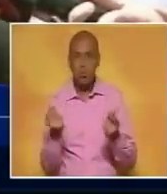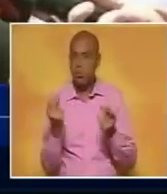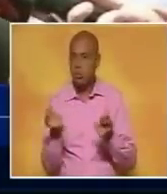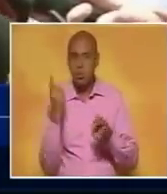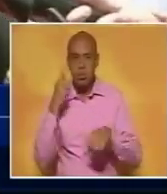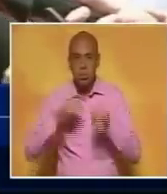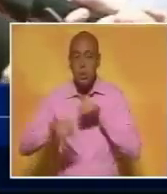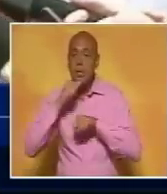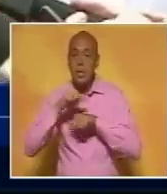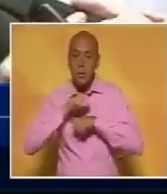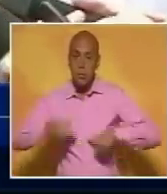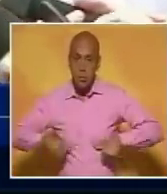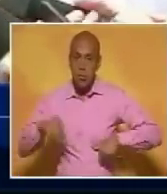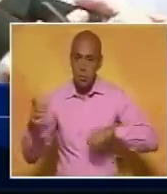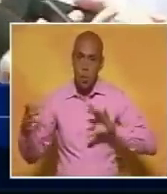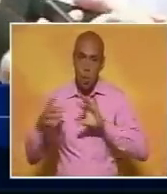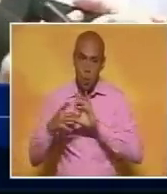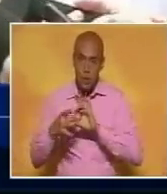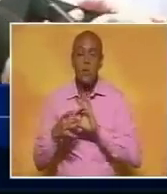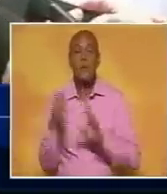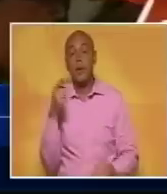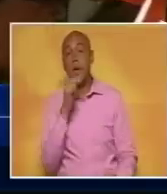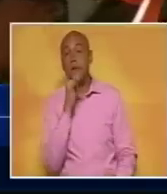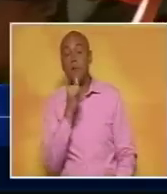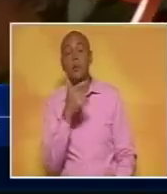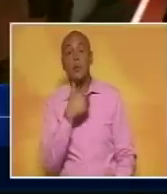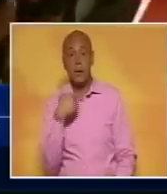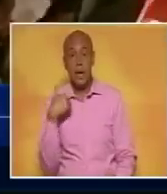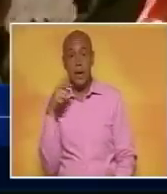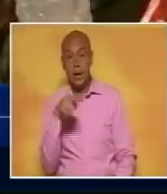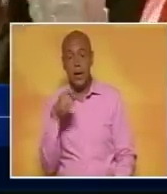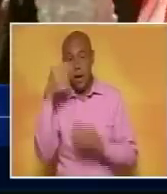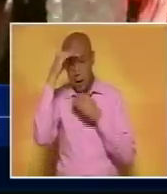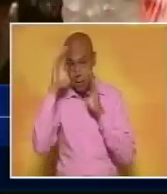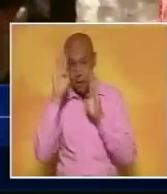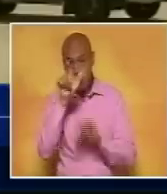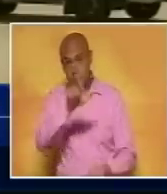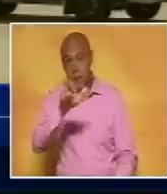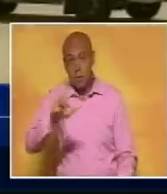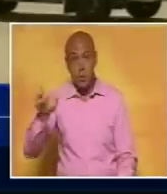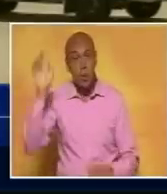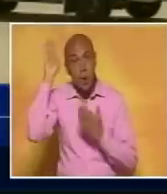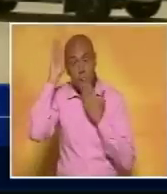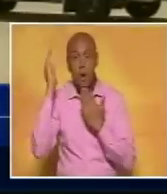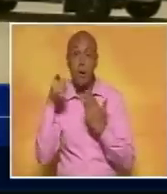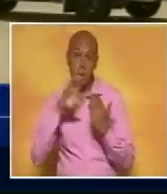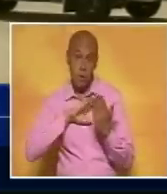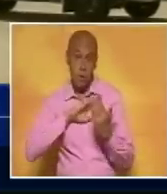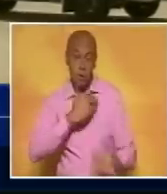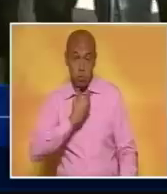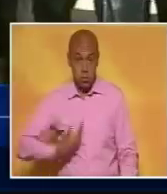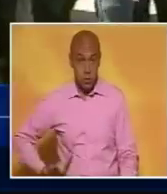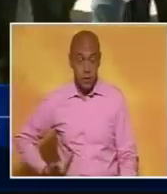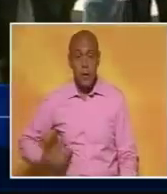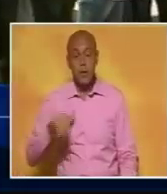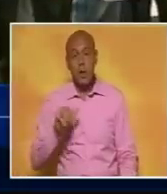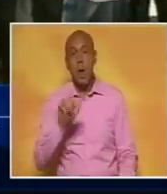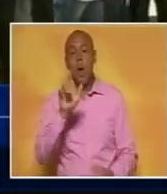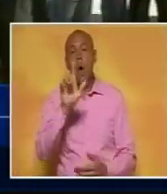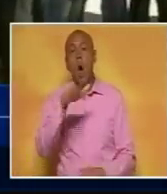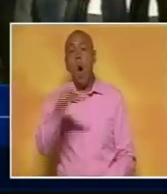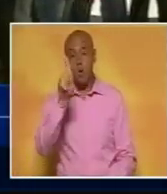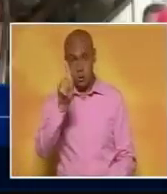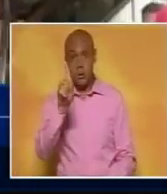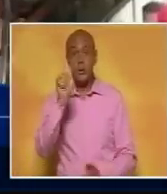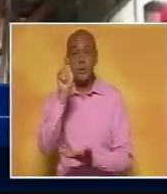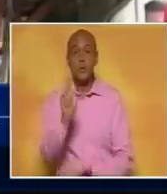la Fuerza Armada Nacional Bolivariana. Informó que para atender a la población indígena afectada, el Ejecutivo Nacional envió más de 11 toneladas de insumos